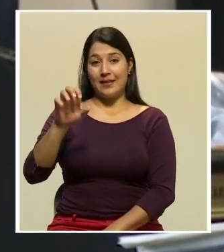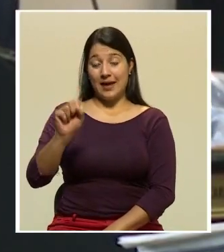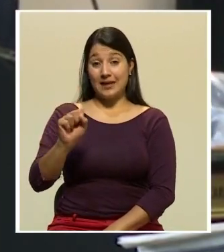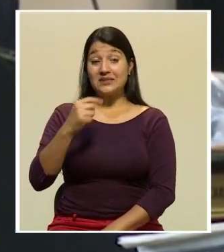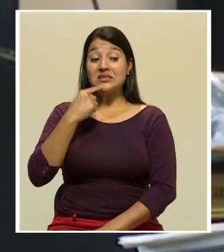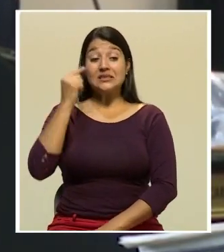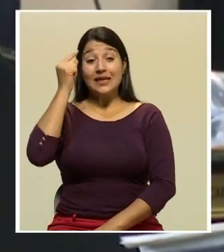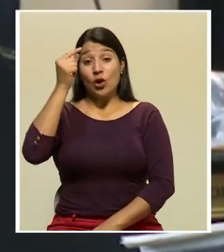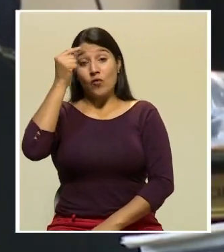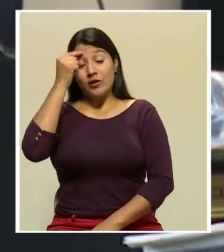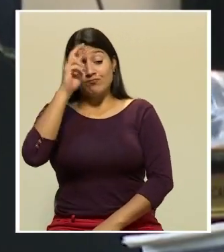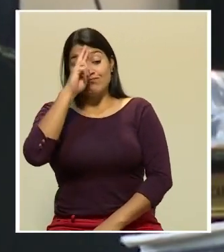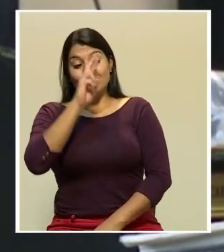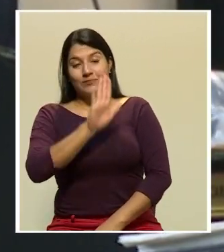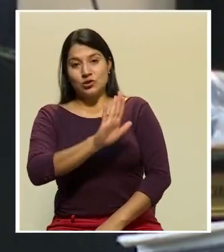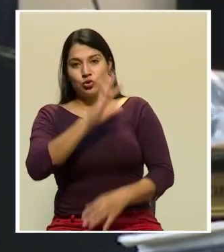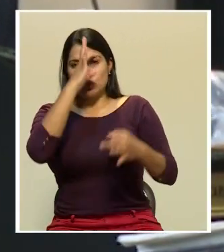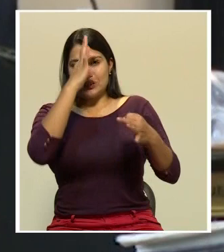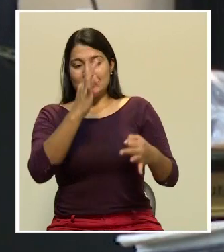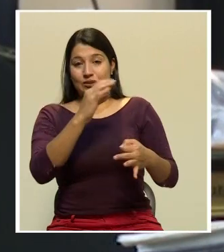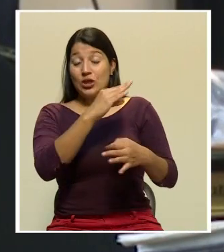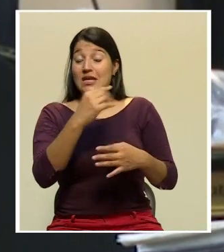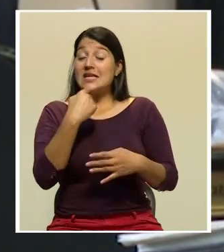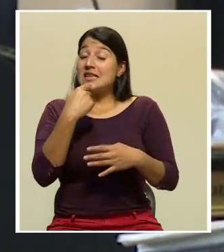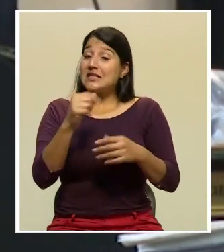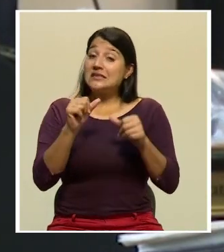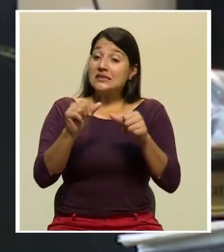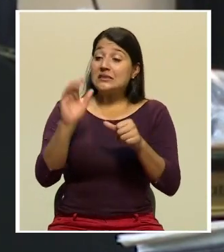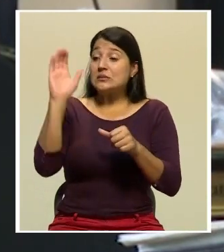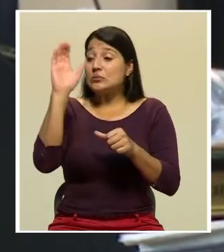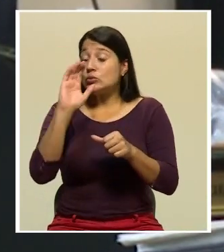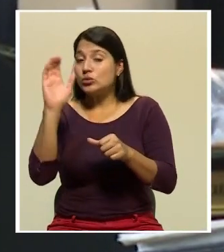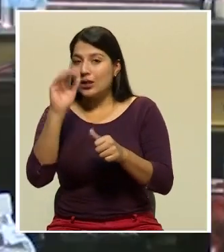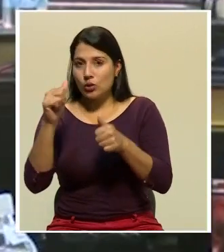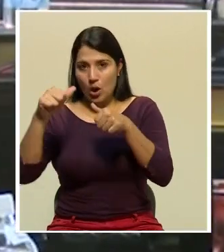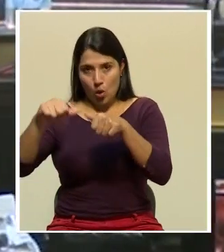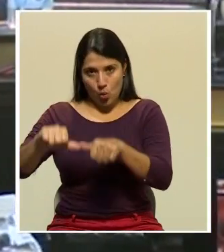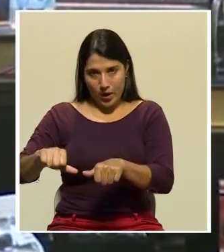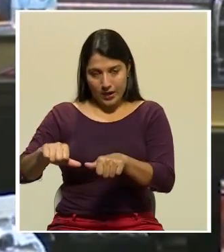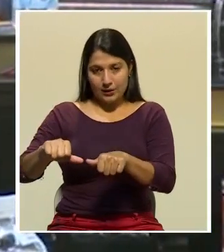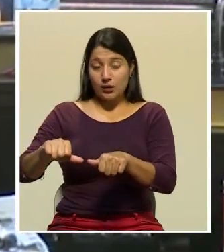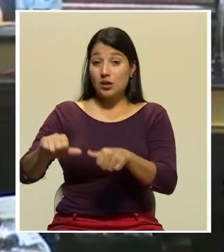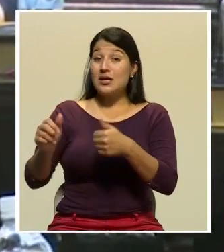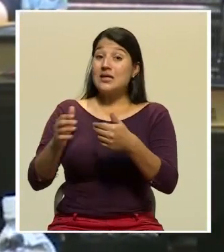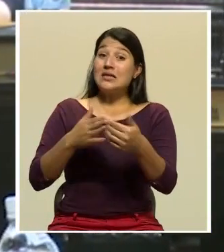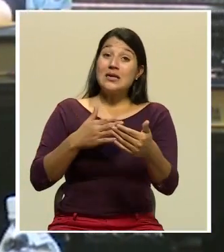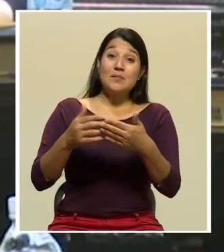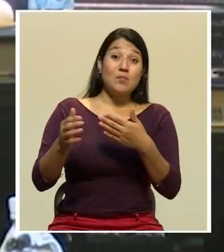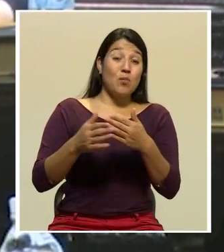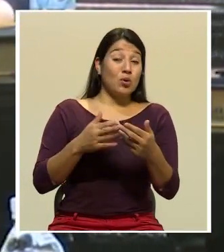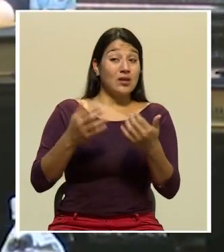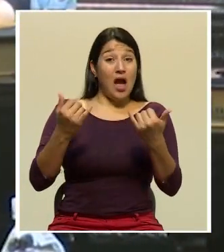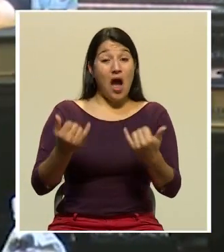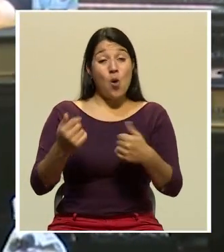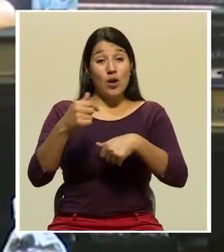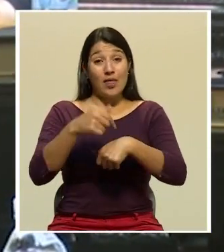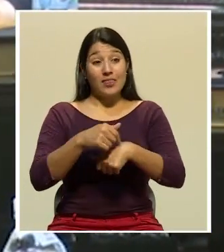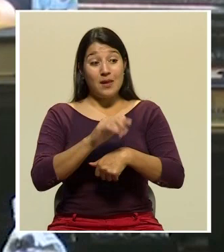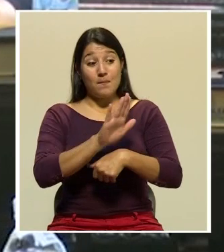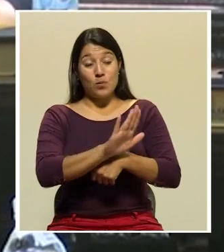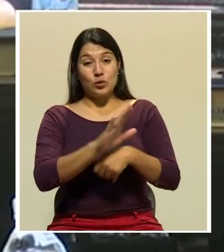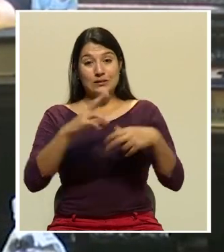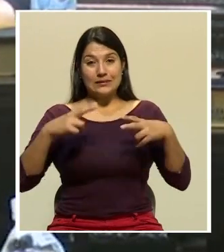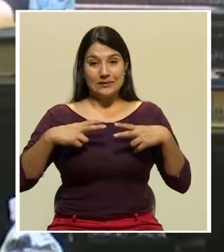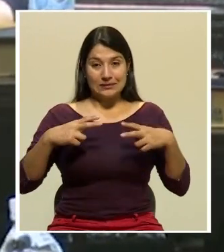de los congresistas y aseguran que ellos seguirán buscando acuerdos, aunque sea en este periodo de descanso.